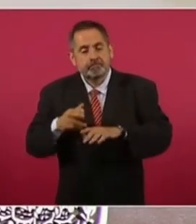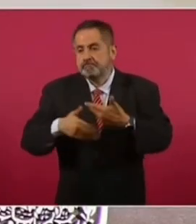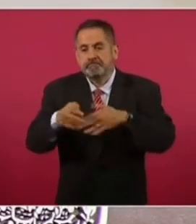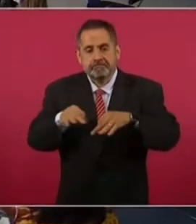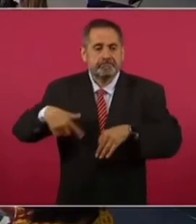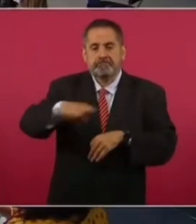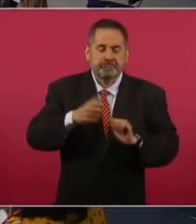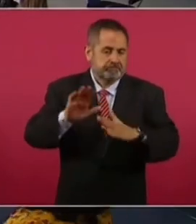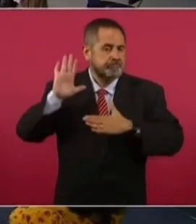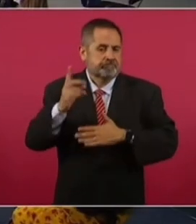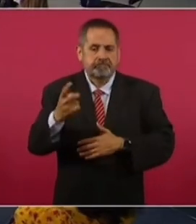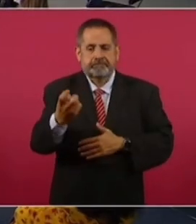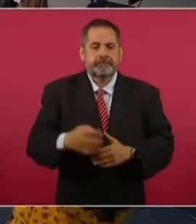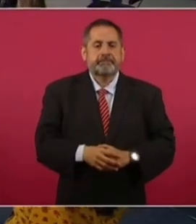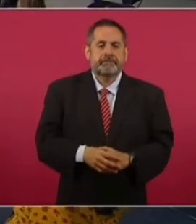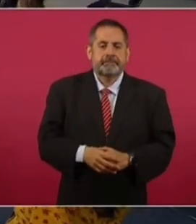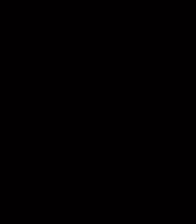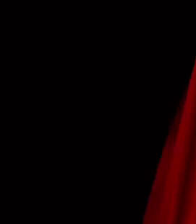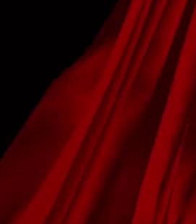la velocidad del trabajo. Y ese es el compromiso, presidente.